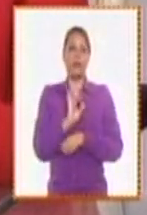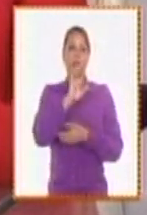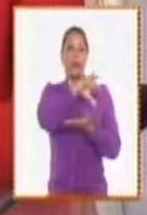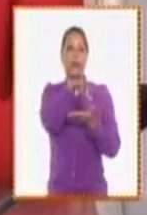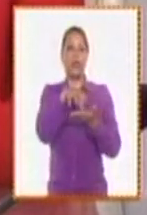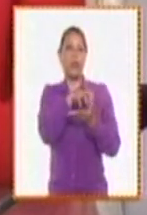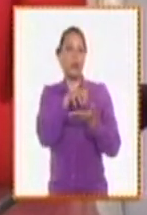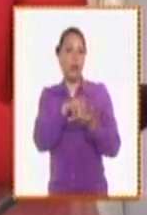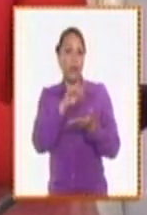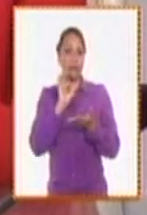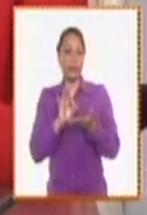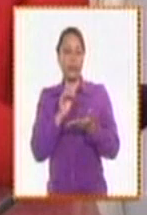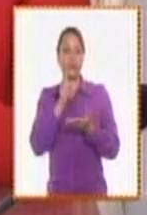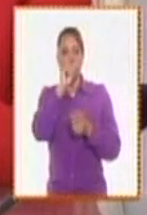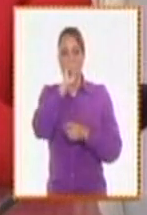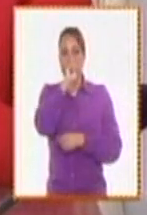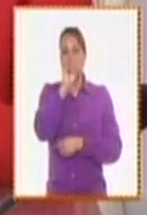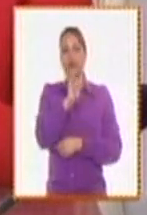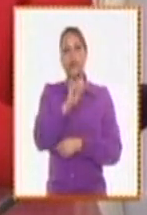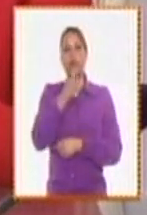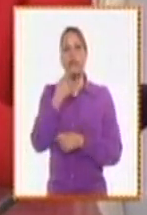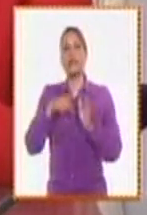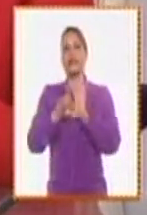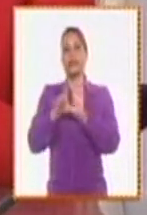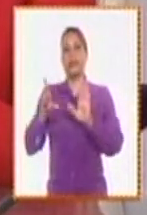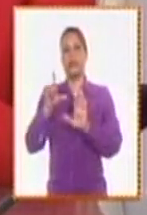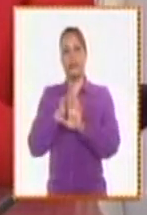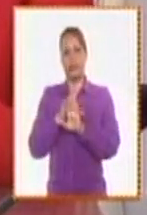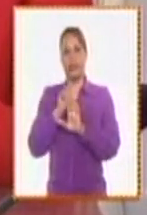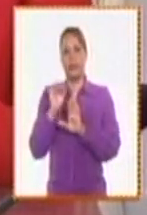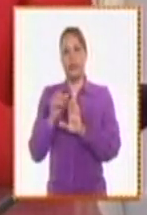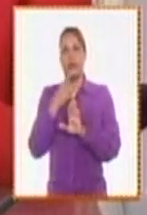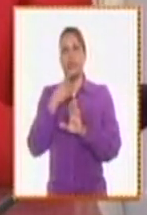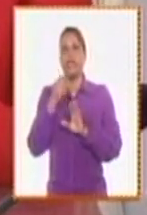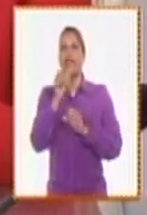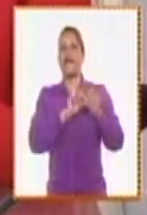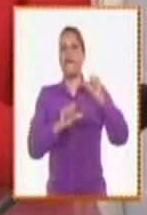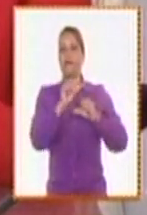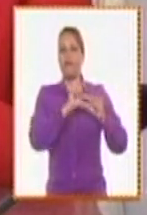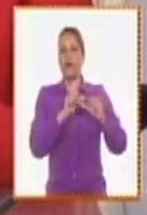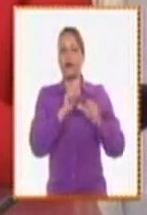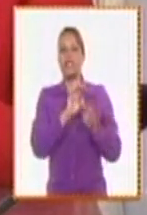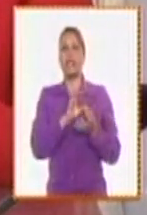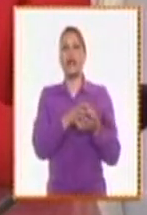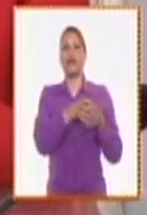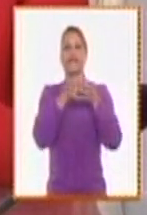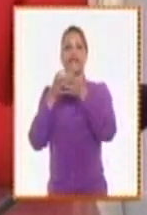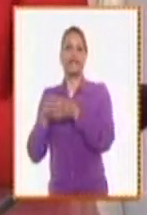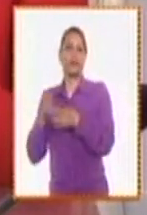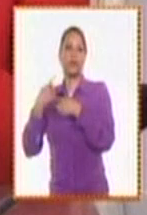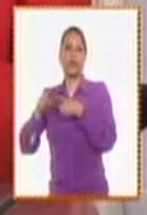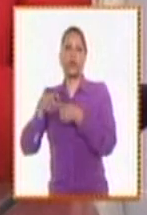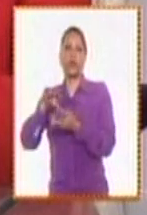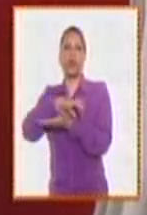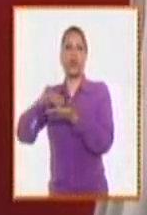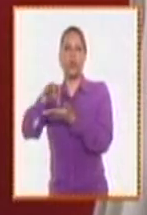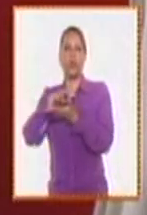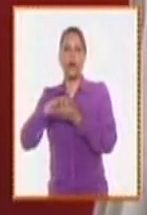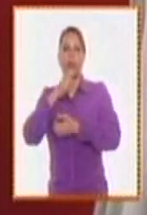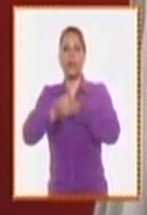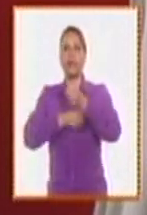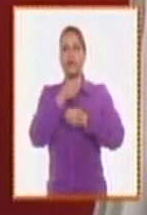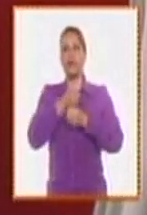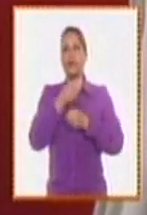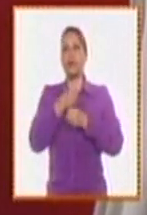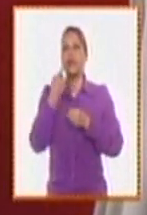sustancias psicotrópicas y también de drogas ilícitas, fabriquen, transporten, utilicen, pongan en